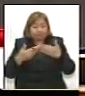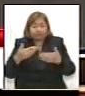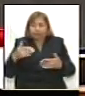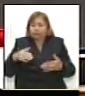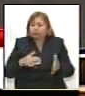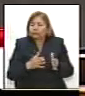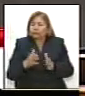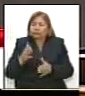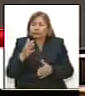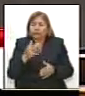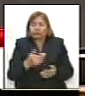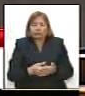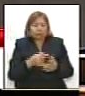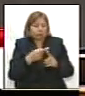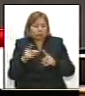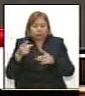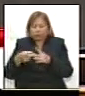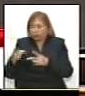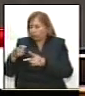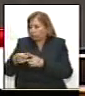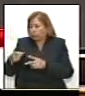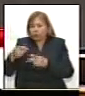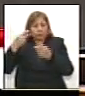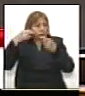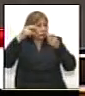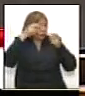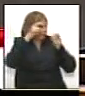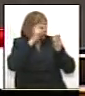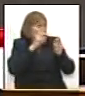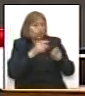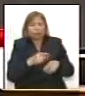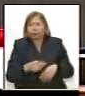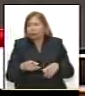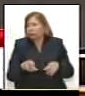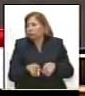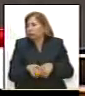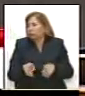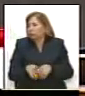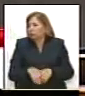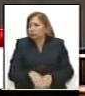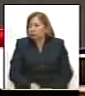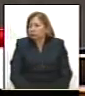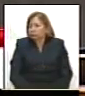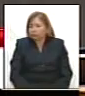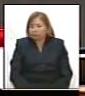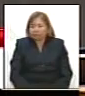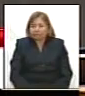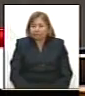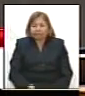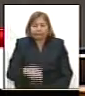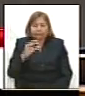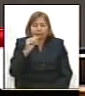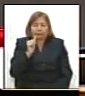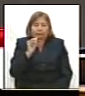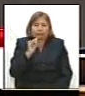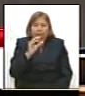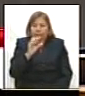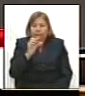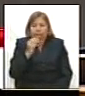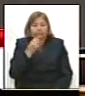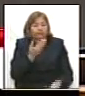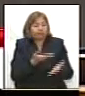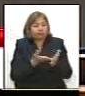se hallan distintos paisajes naturales, como la ruta entre Cayango o Cucaje y el